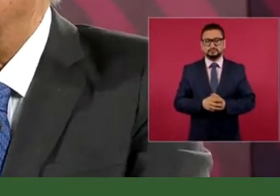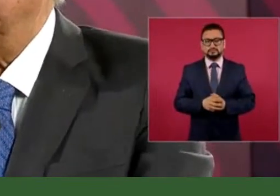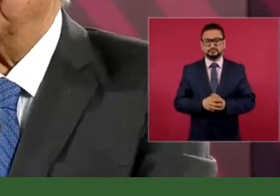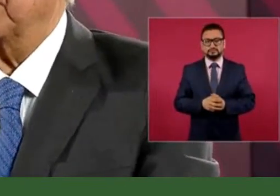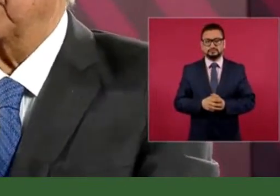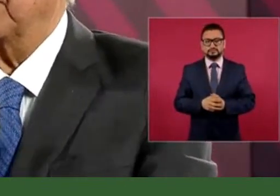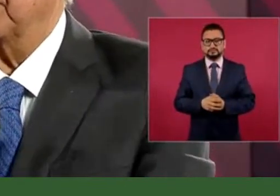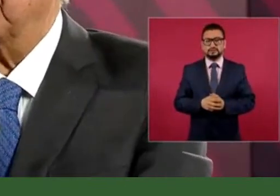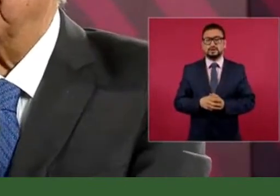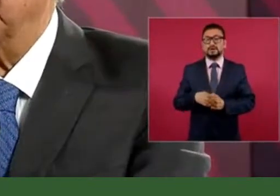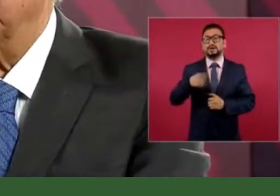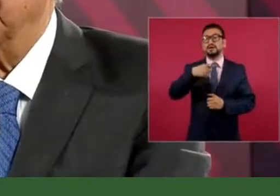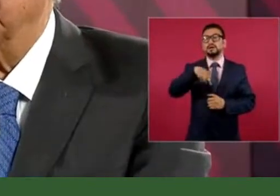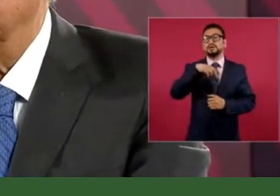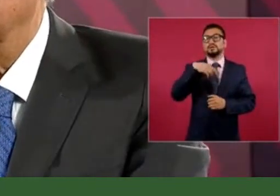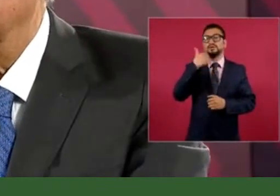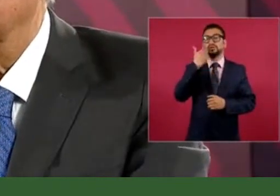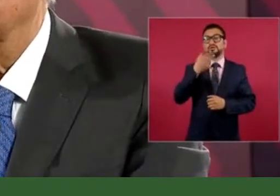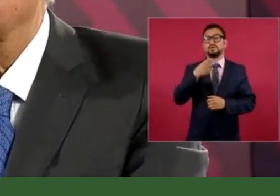cambiando nada más de